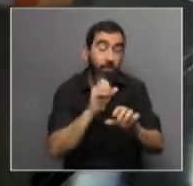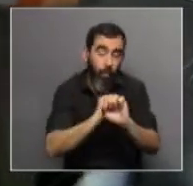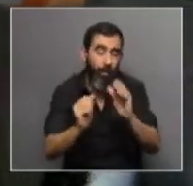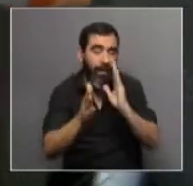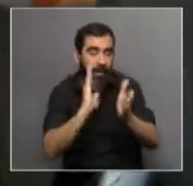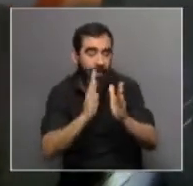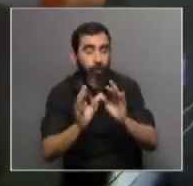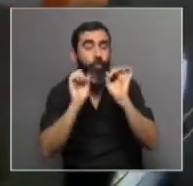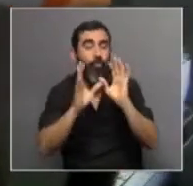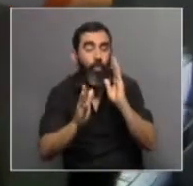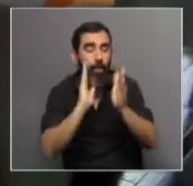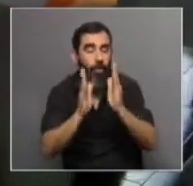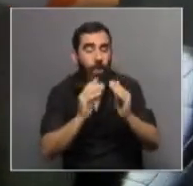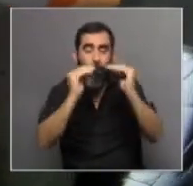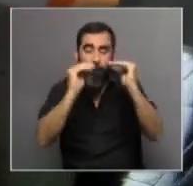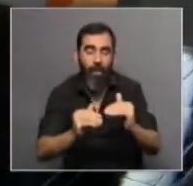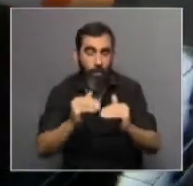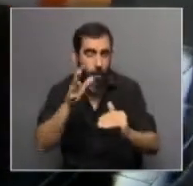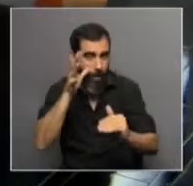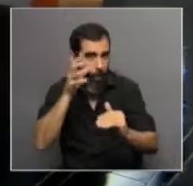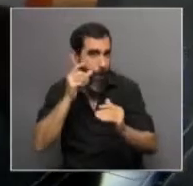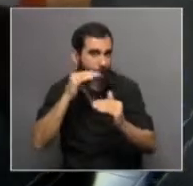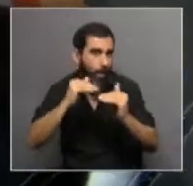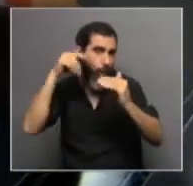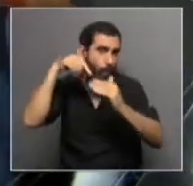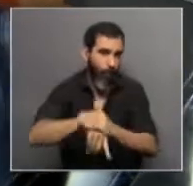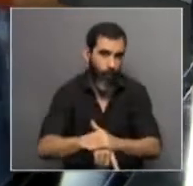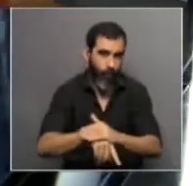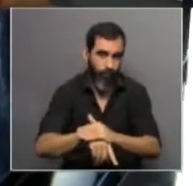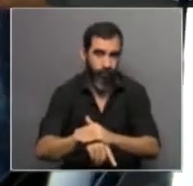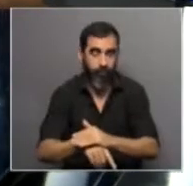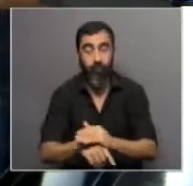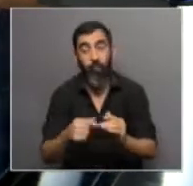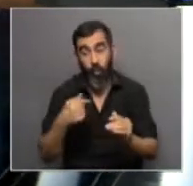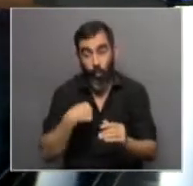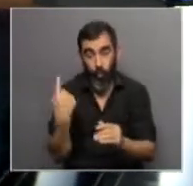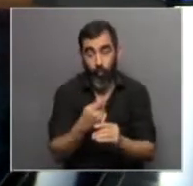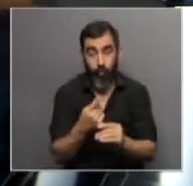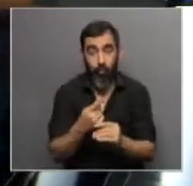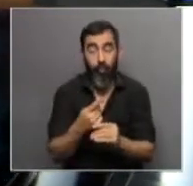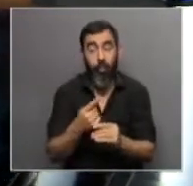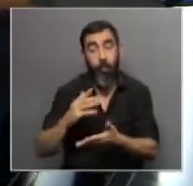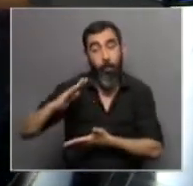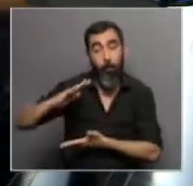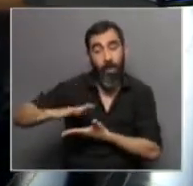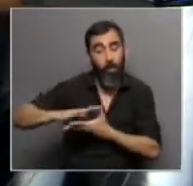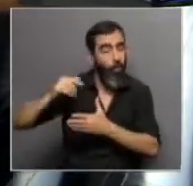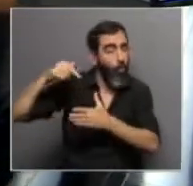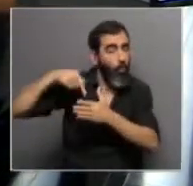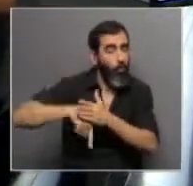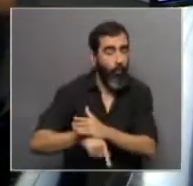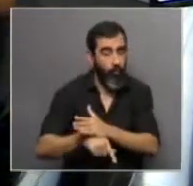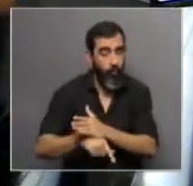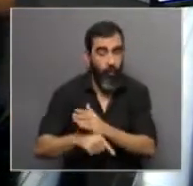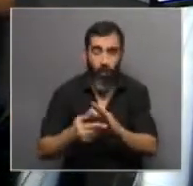tratamientos quirúrgicos menos agresivos. Nosotros pasamos de la mastectomía radical con